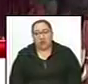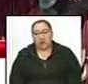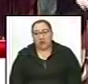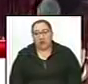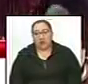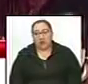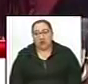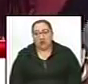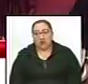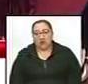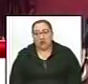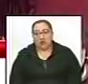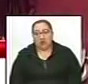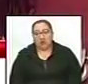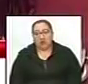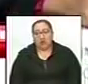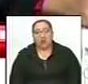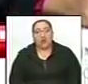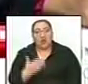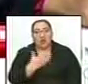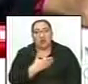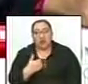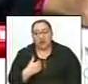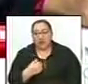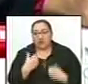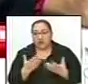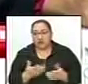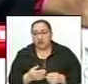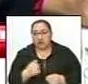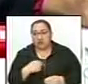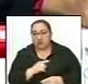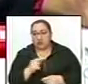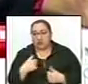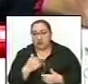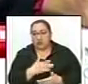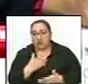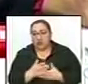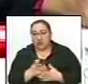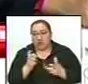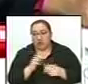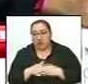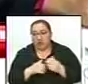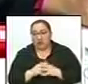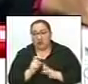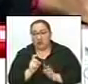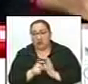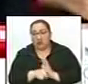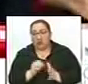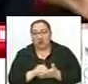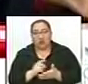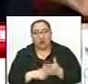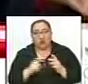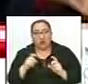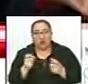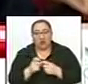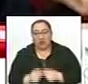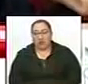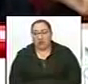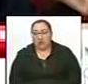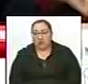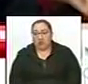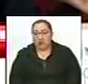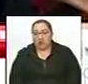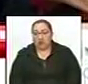Muchas gracias, presidente. Saludando a los colegas miembros de la comisión permanente. Yo no tendría problema en escuchar los minutos adicionales que requiere el colega